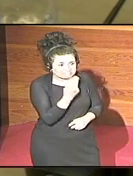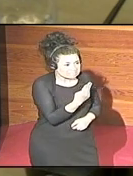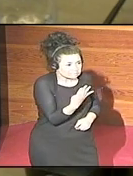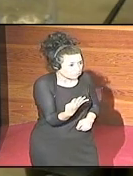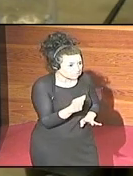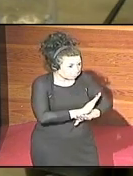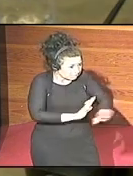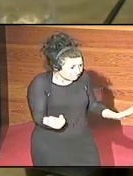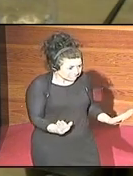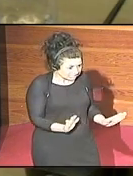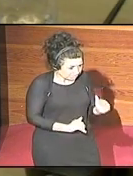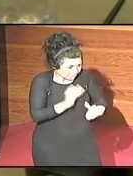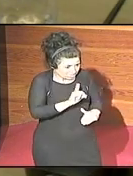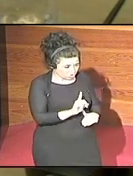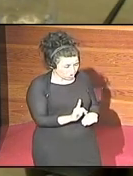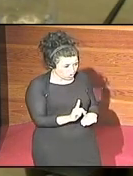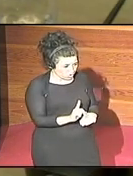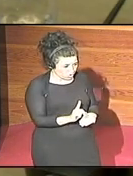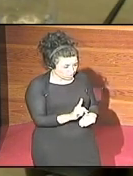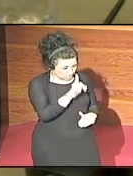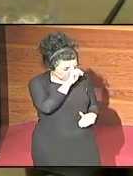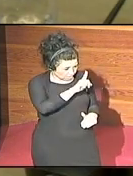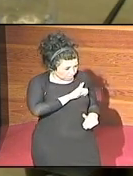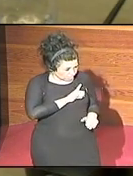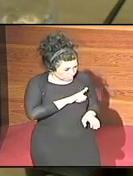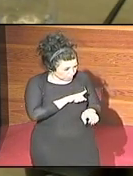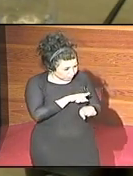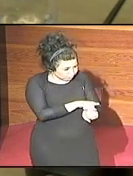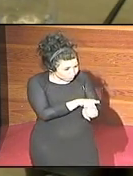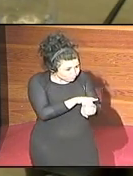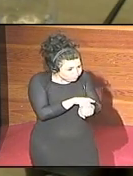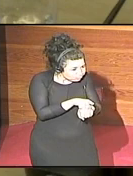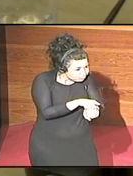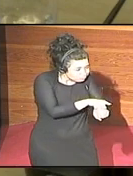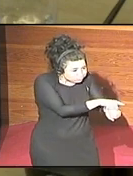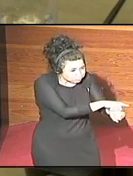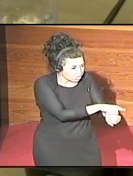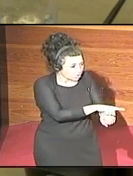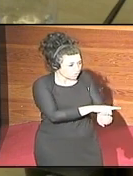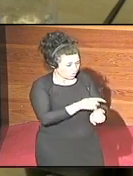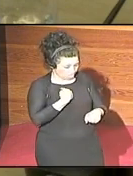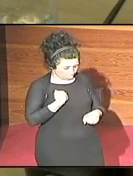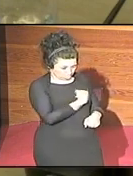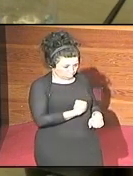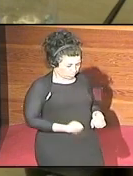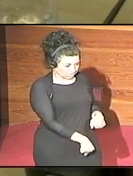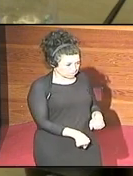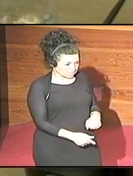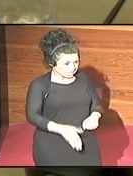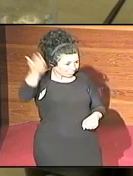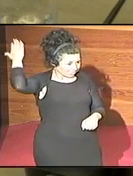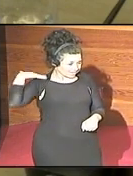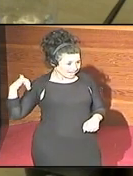3-4 años, no más, en tanquistas con una Z delante y detrás van aviones